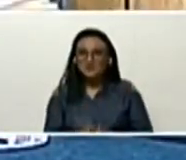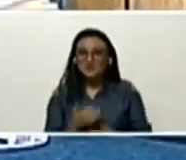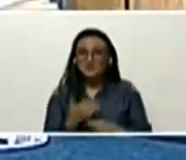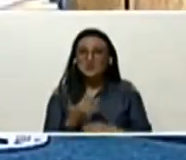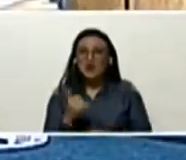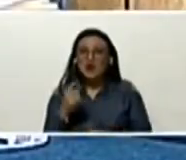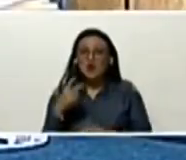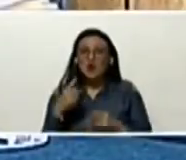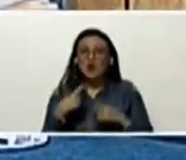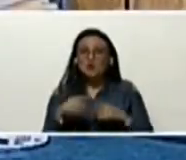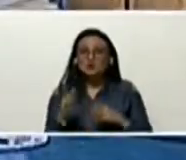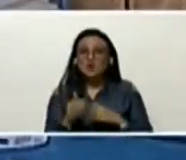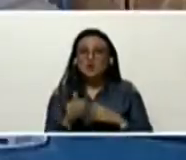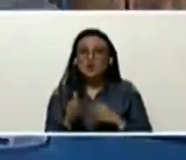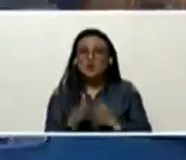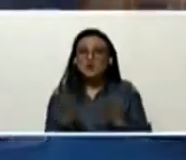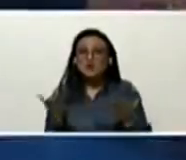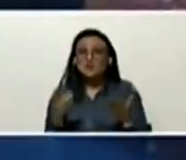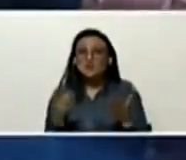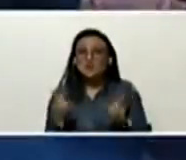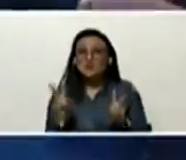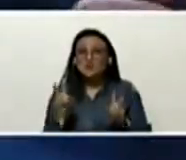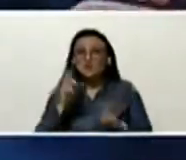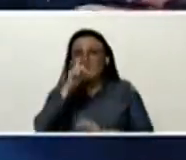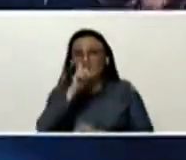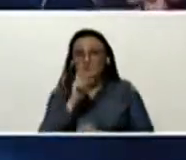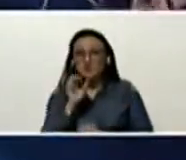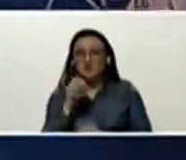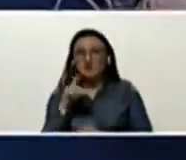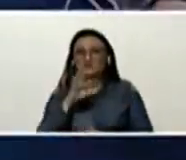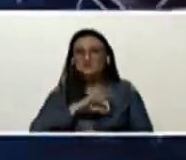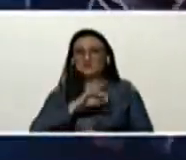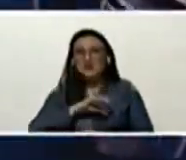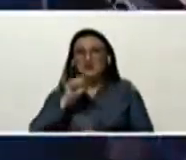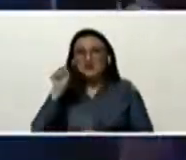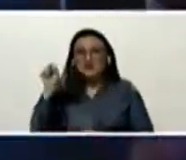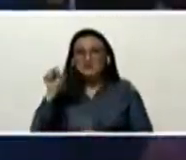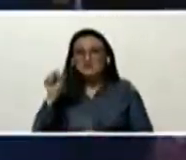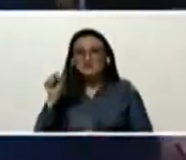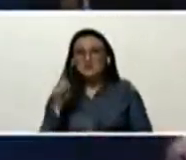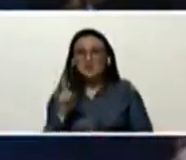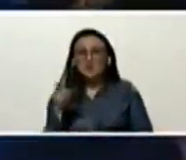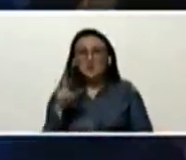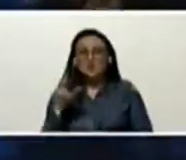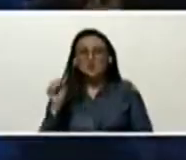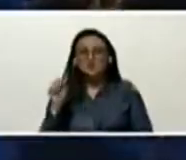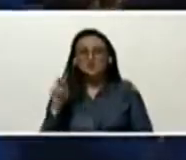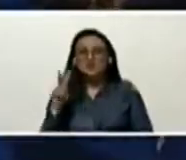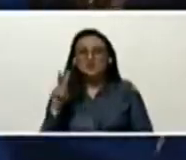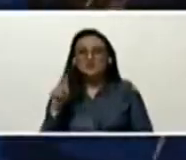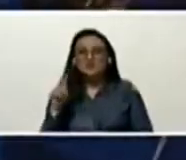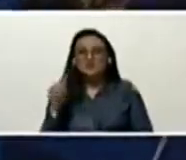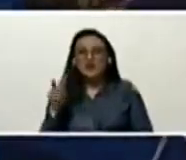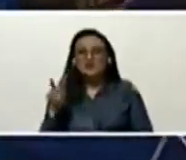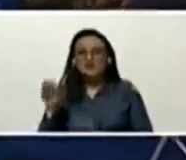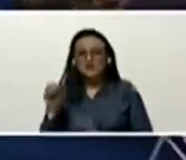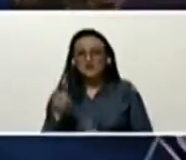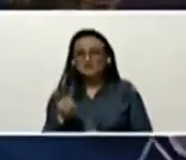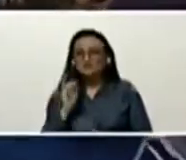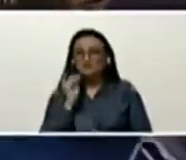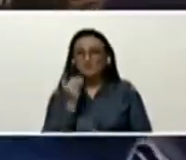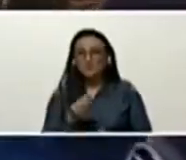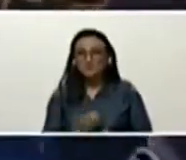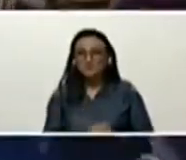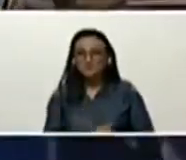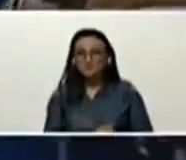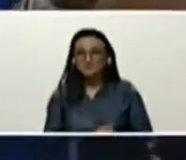tenemos otro libro de la nueva época de transición al socialismo, de Gustavo Villapol, otro joven, Gustavito